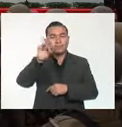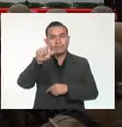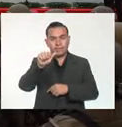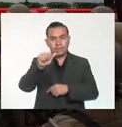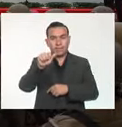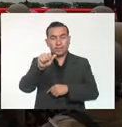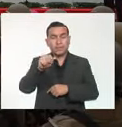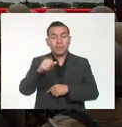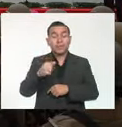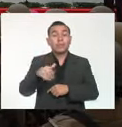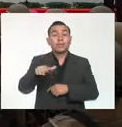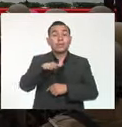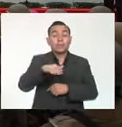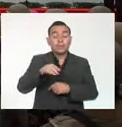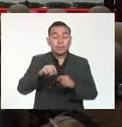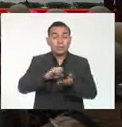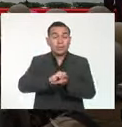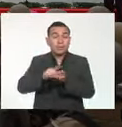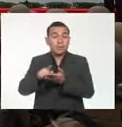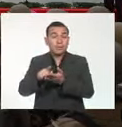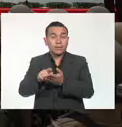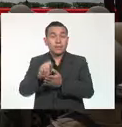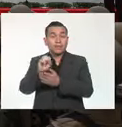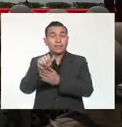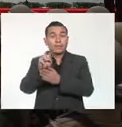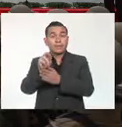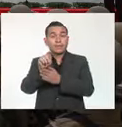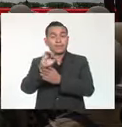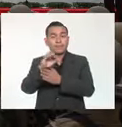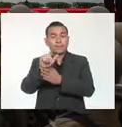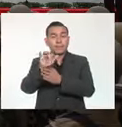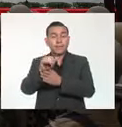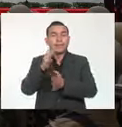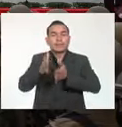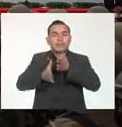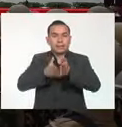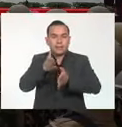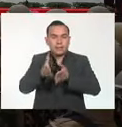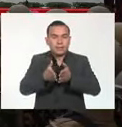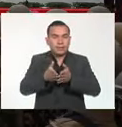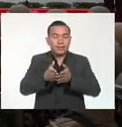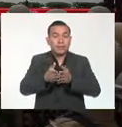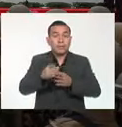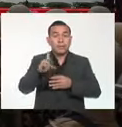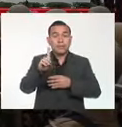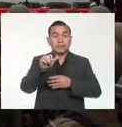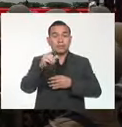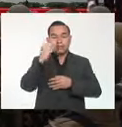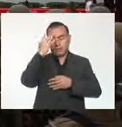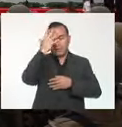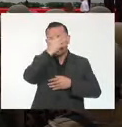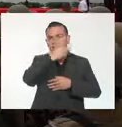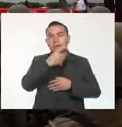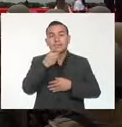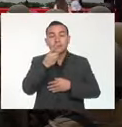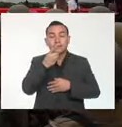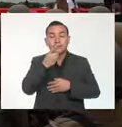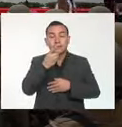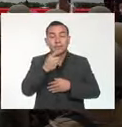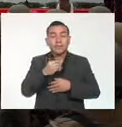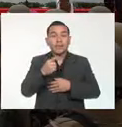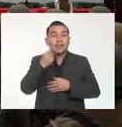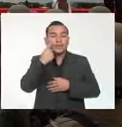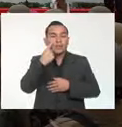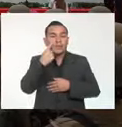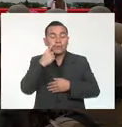Hernández del Centro Escolar Católico Santa Catalina y en lengua de señas por Daniela Azucena Hidalgo Torres del